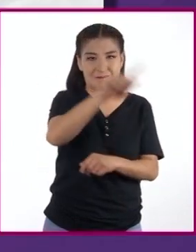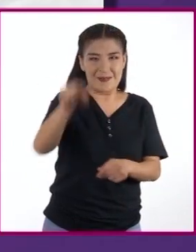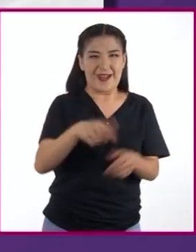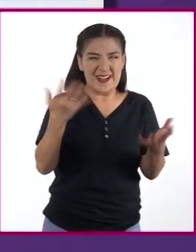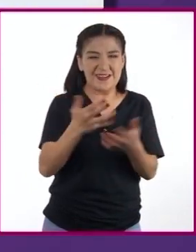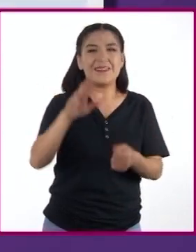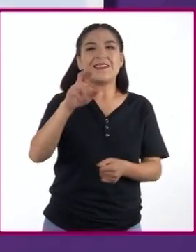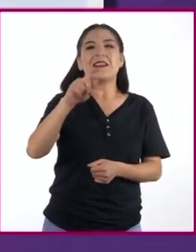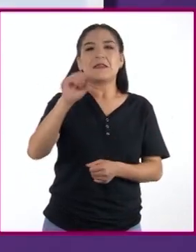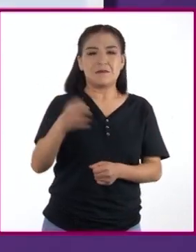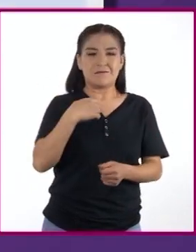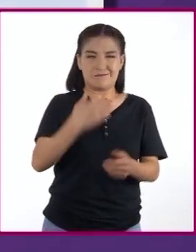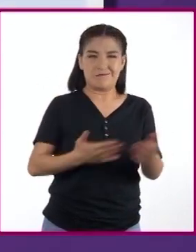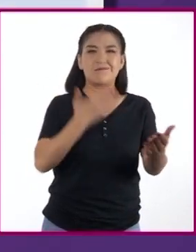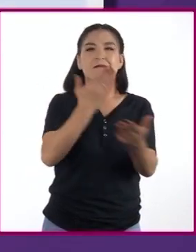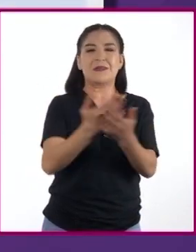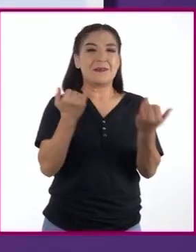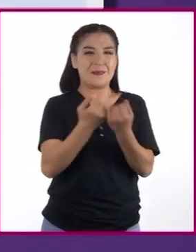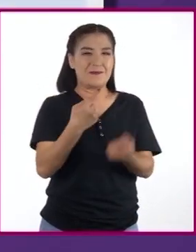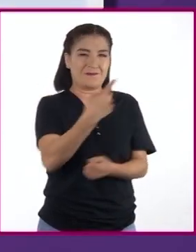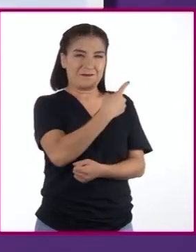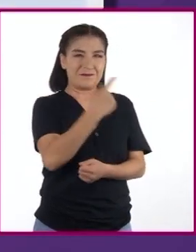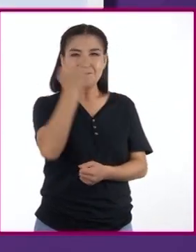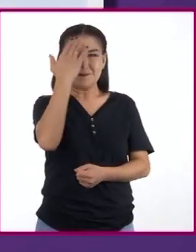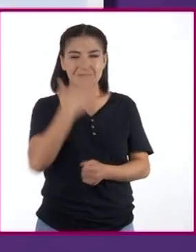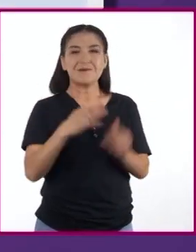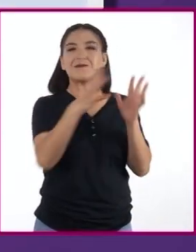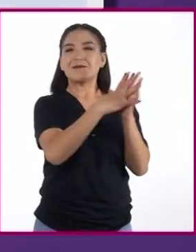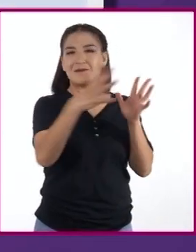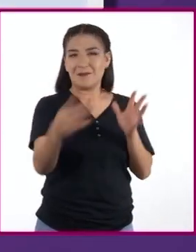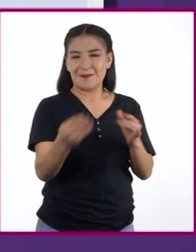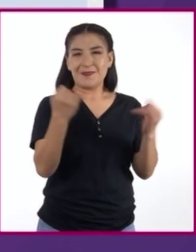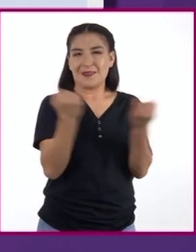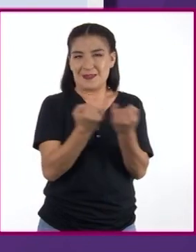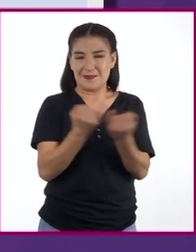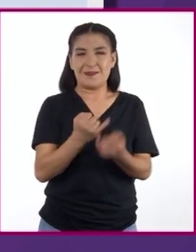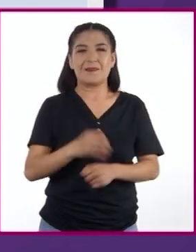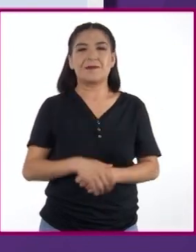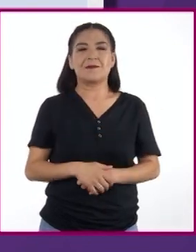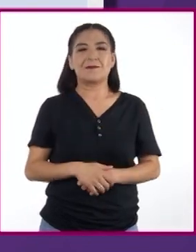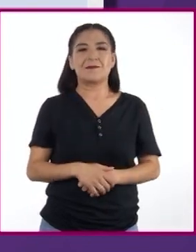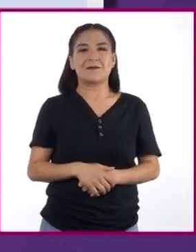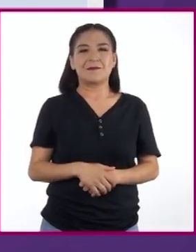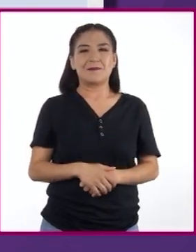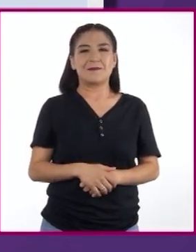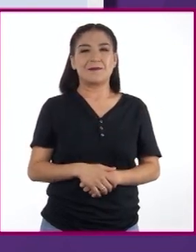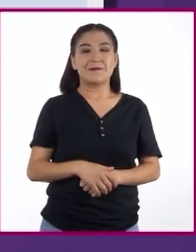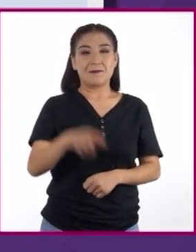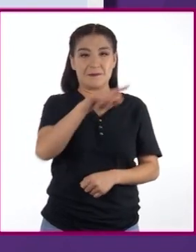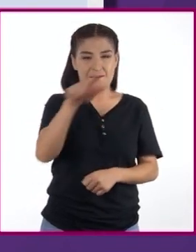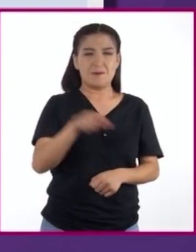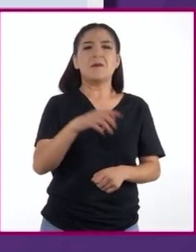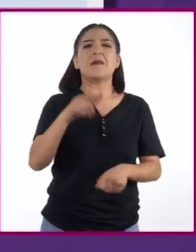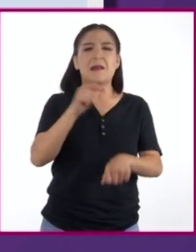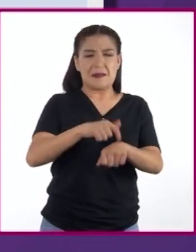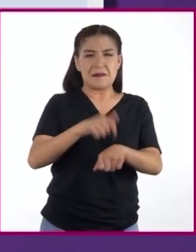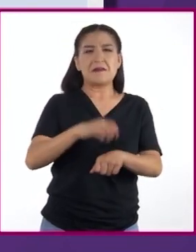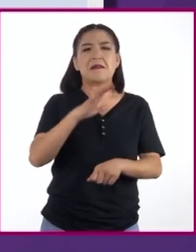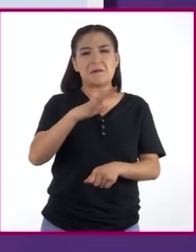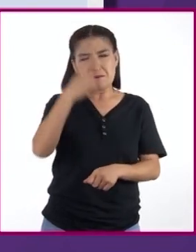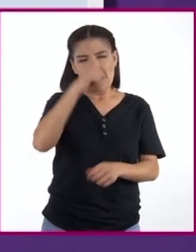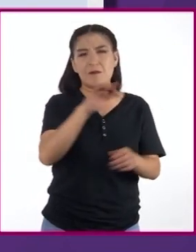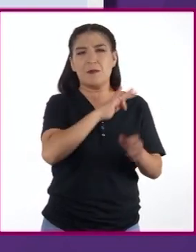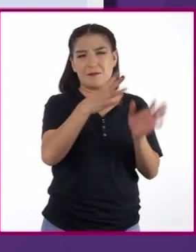les propongo elaboren un cuadro como el que aparece en pantalla. Tienen el tiempo para